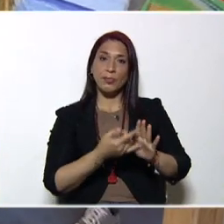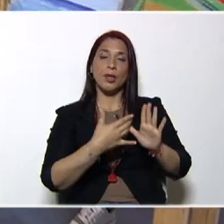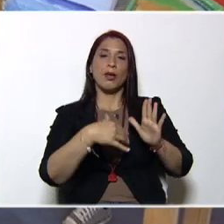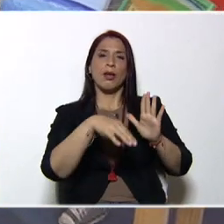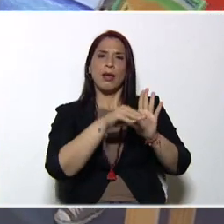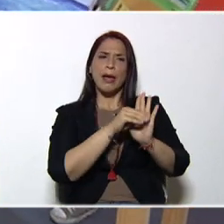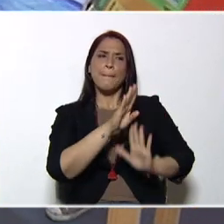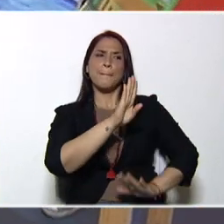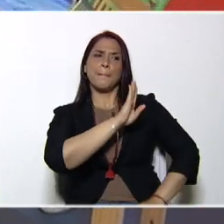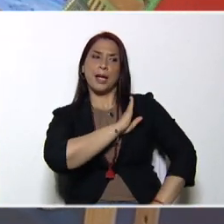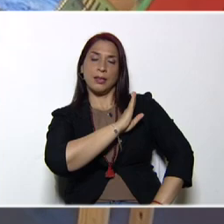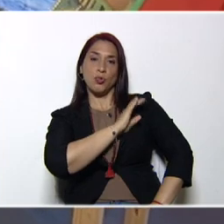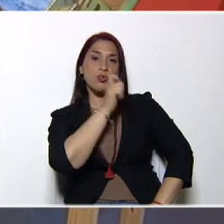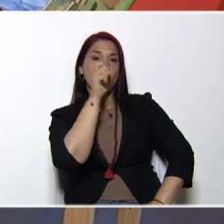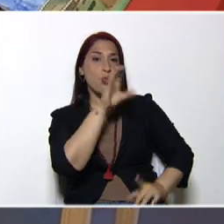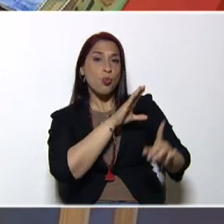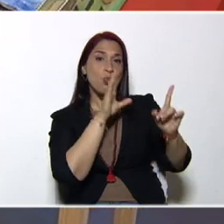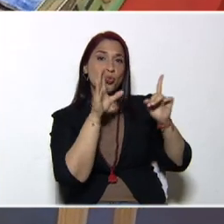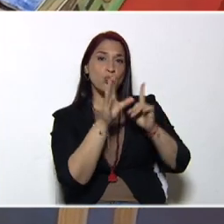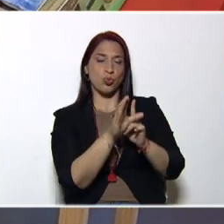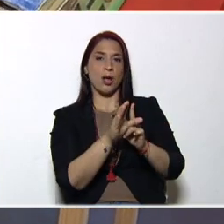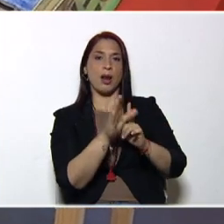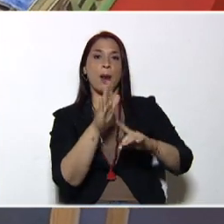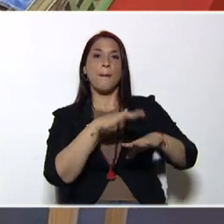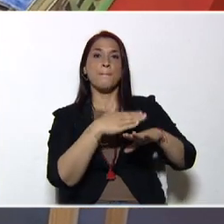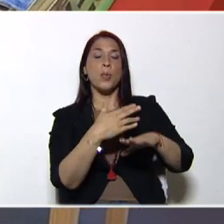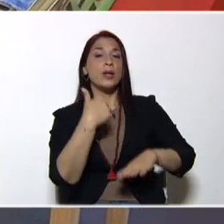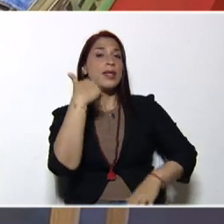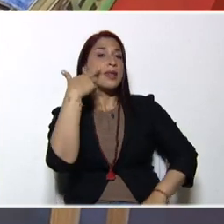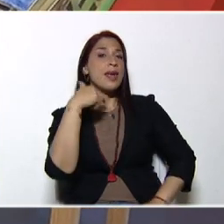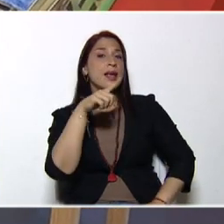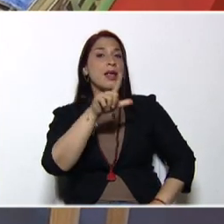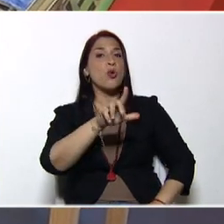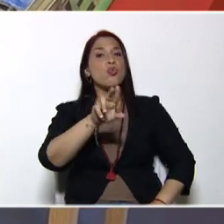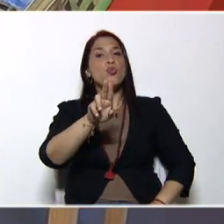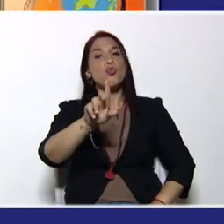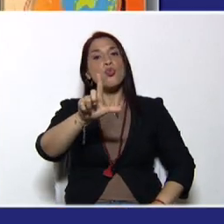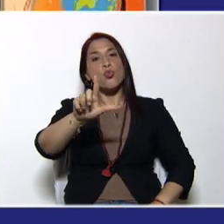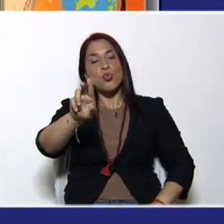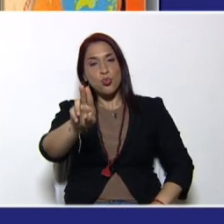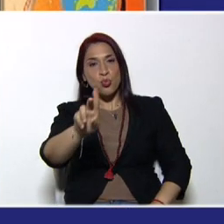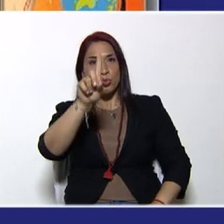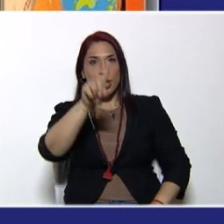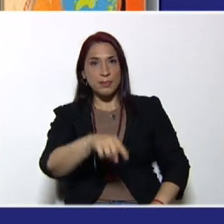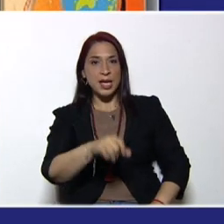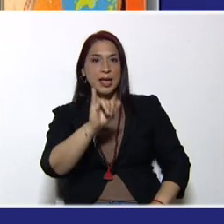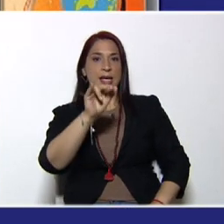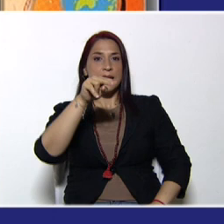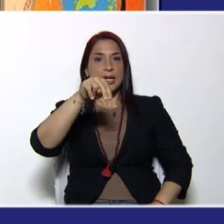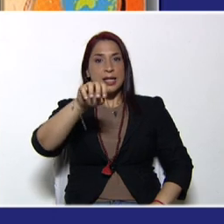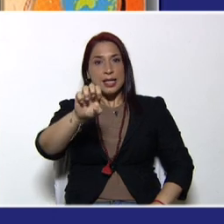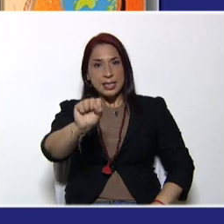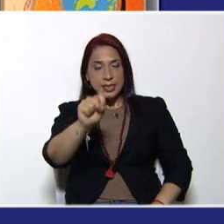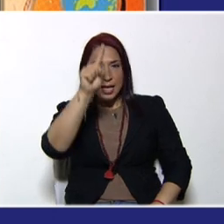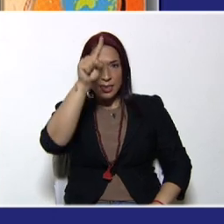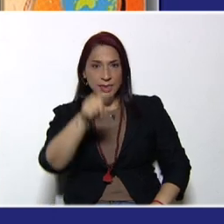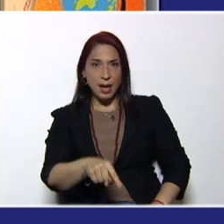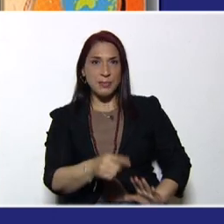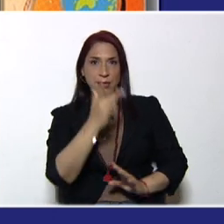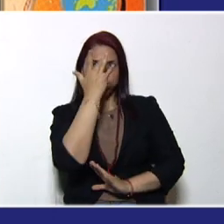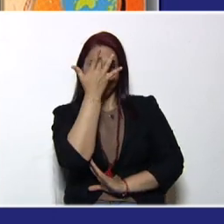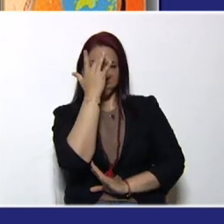parte de un patrimonio cultural e inmaterial, porque la negra Lulú y la negra Inés fueron